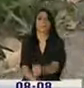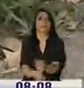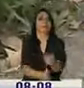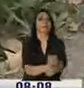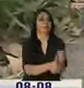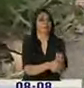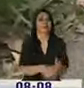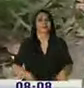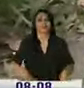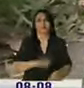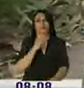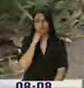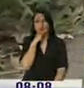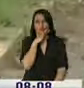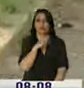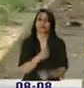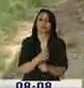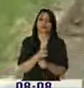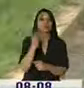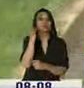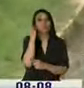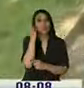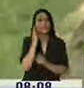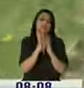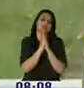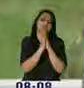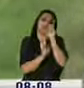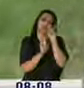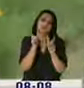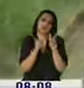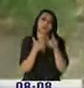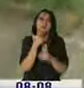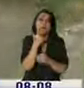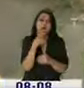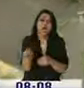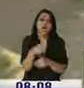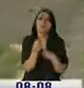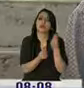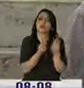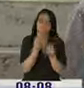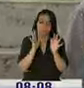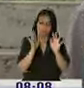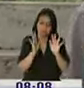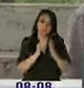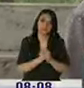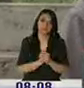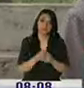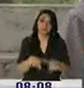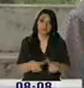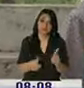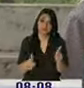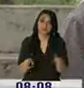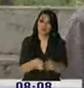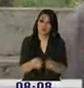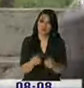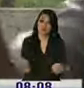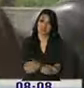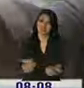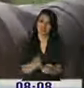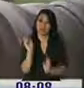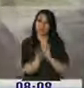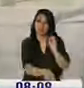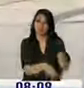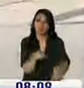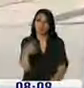Torres, moradora del sector, hace un llamado de atención a sus vecinos. Esto no es basurero. Tienen ustedes